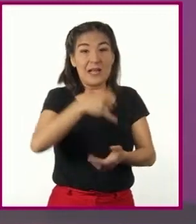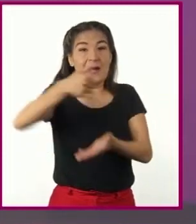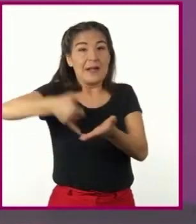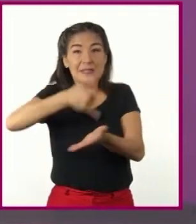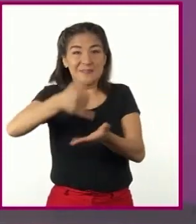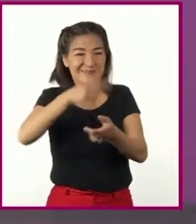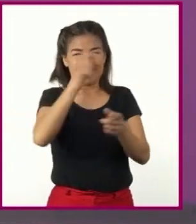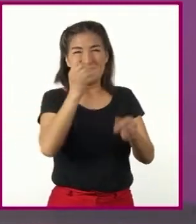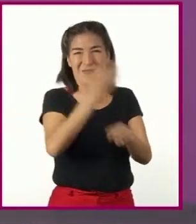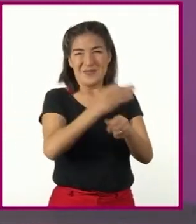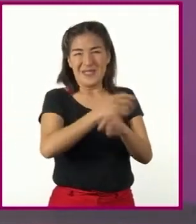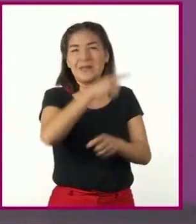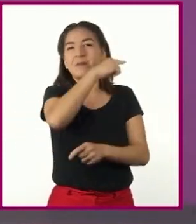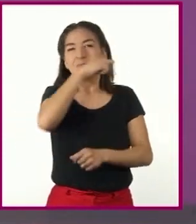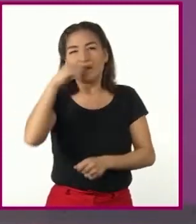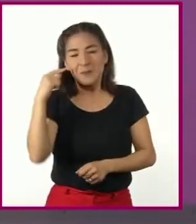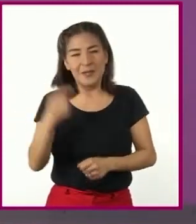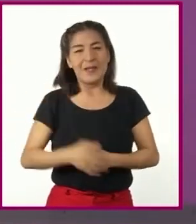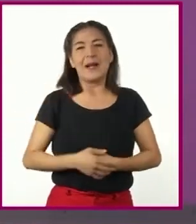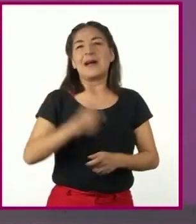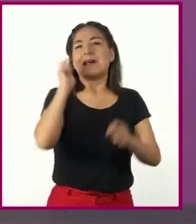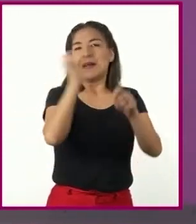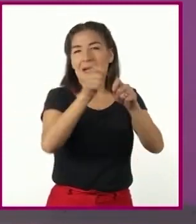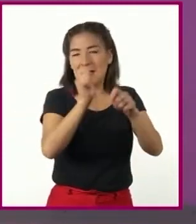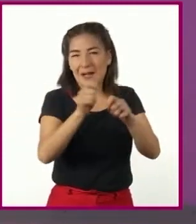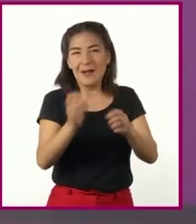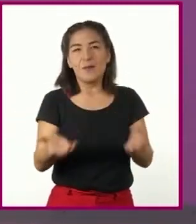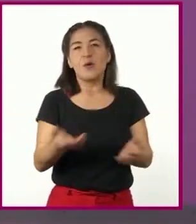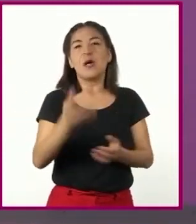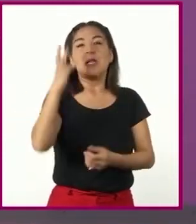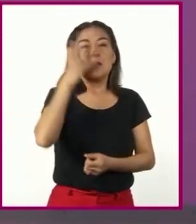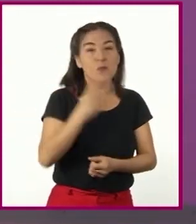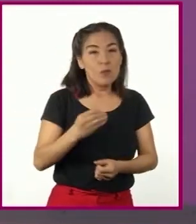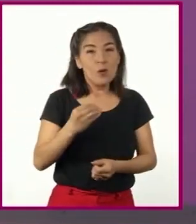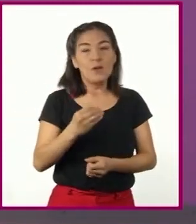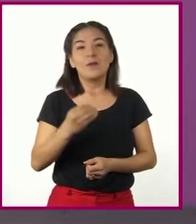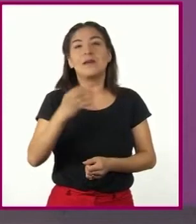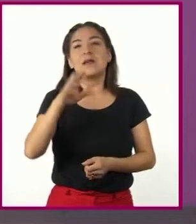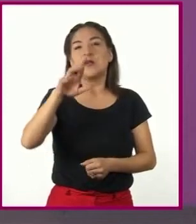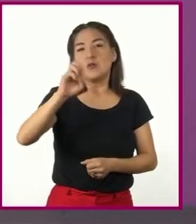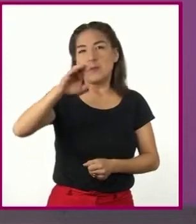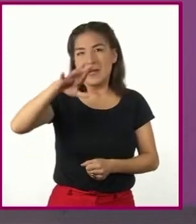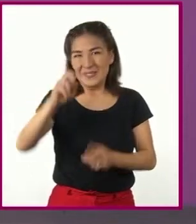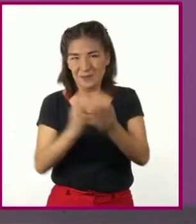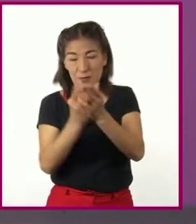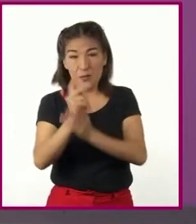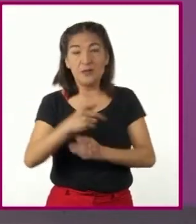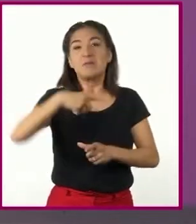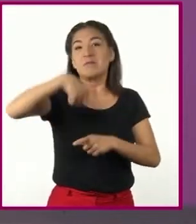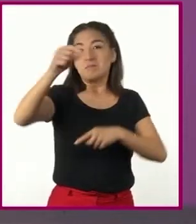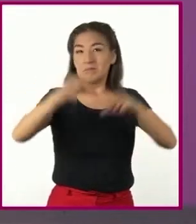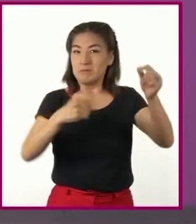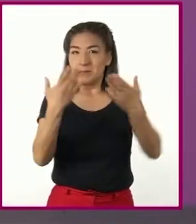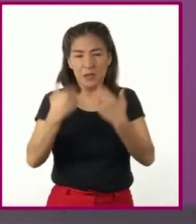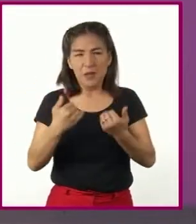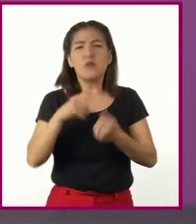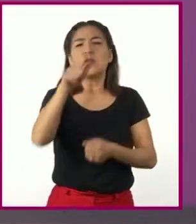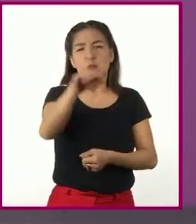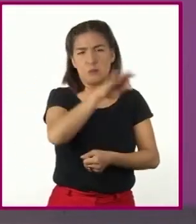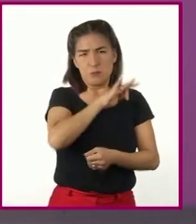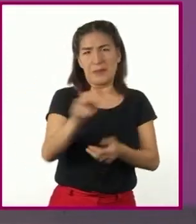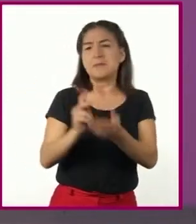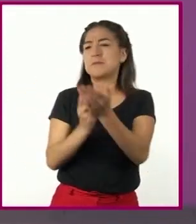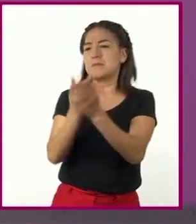esenciales de canela, aceite de clavo, aceite de limón, aceite de romero y aceite de eucalipto, pueden comprar las